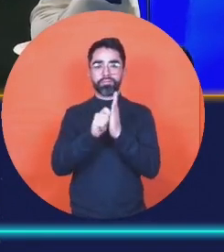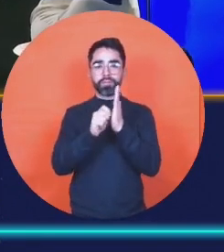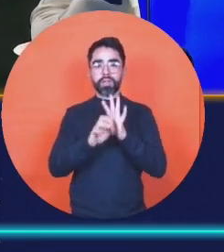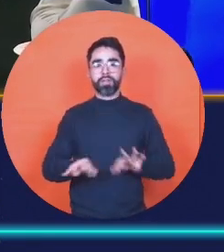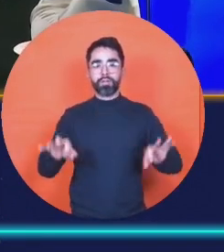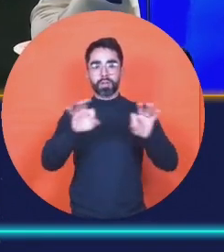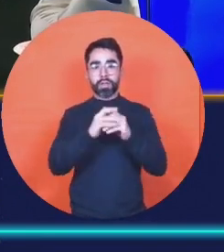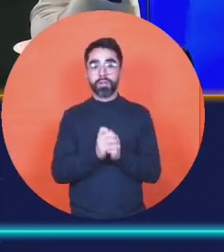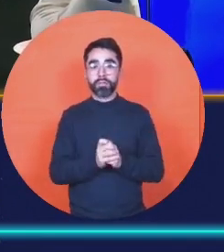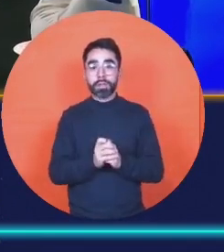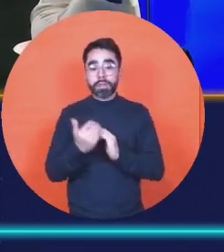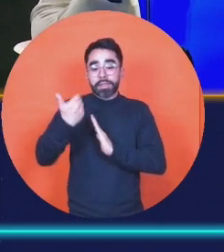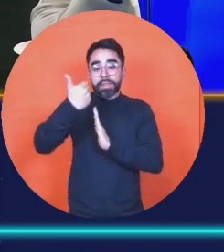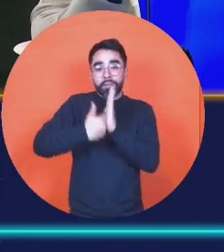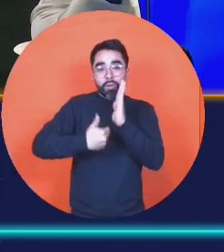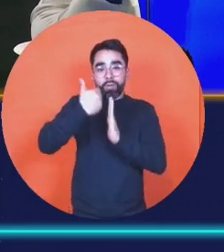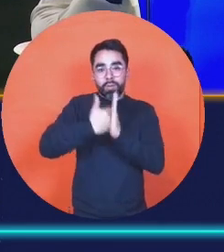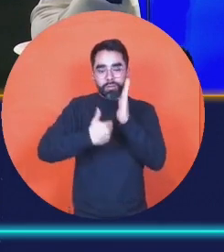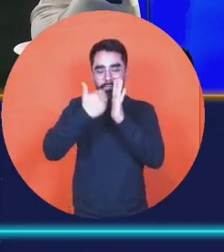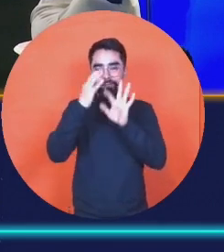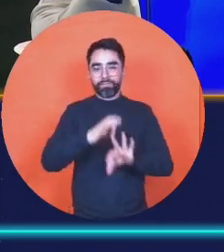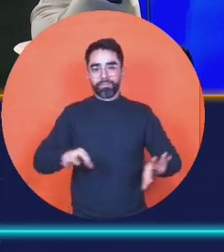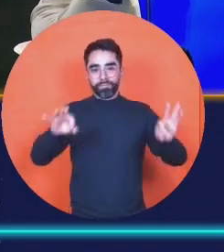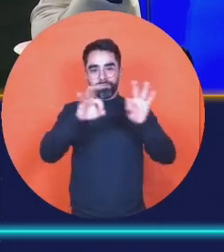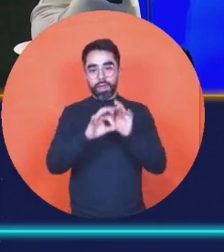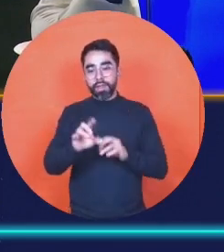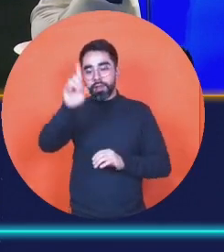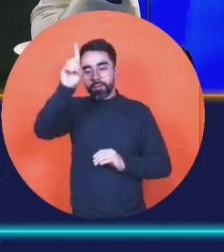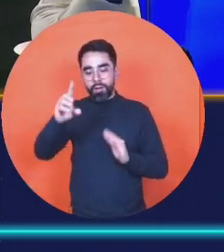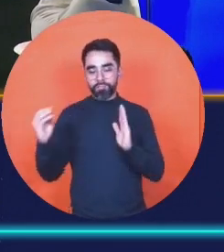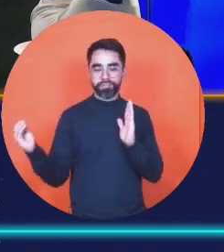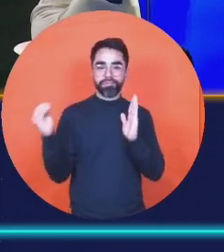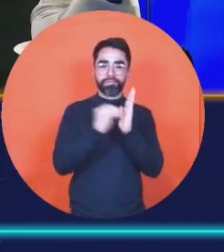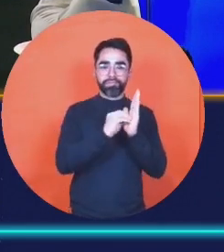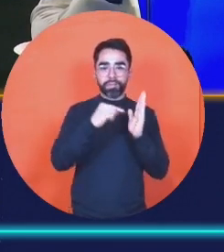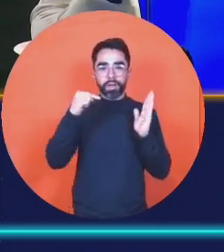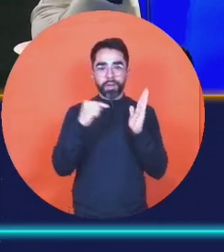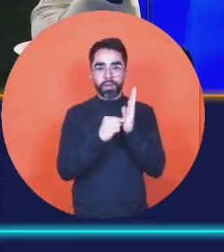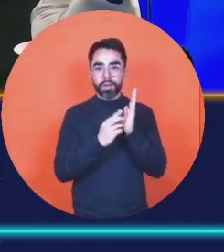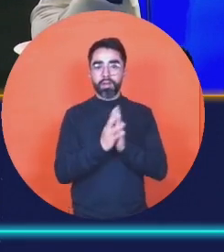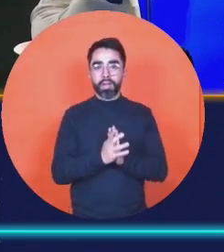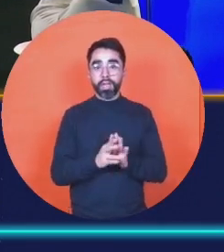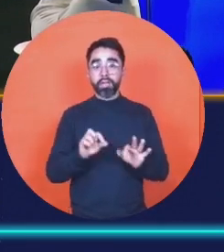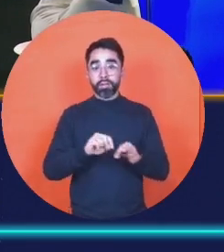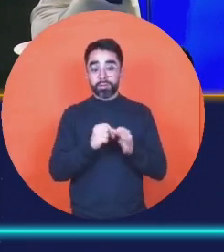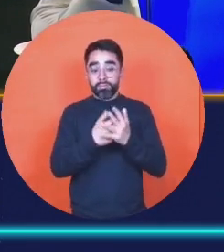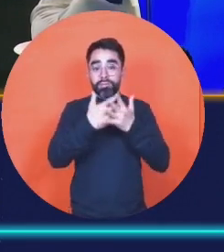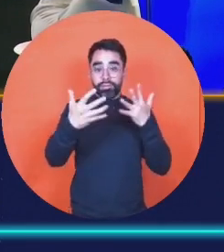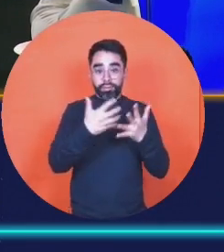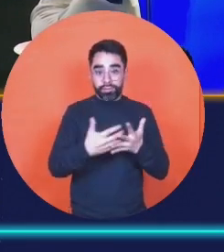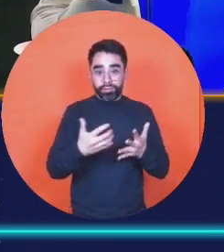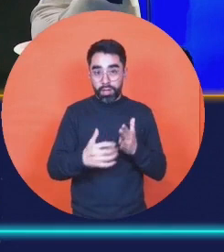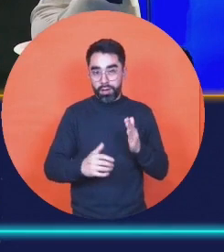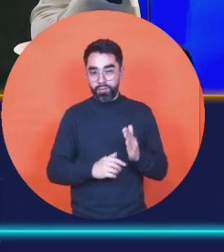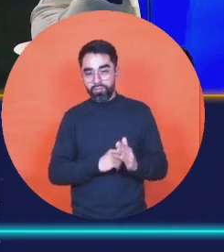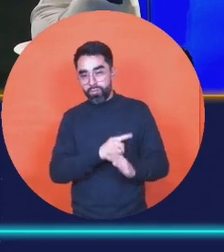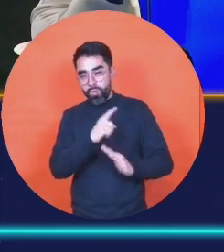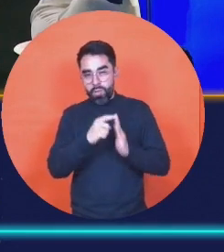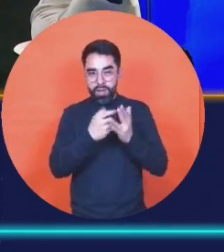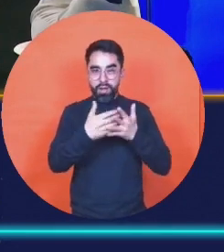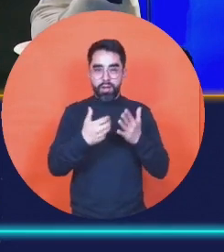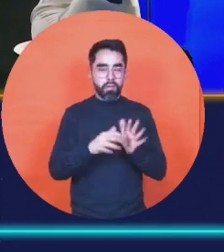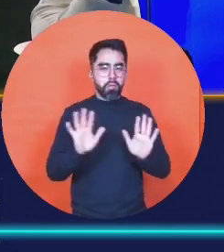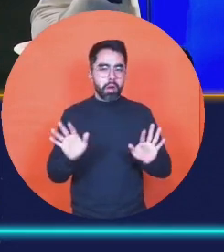Empezar a documentar las decisiones que se toman también y dejarlas, no tiene que ser una presentación complicada, un borrador de mira, esto fue lo que